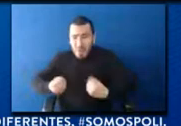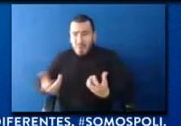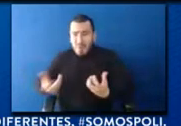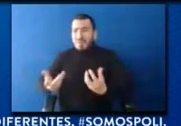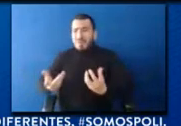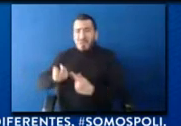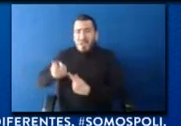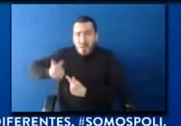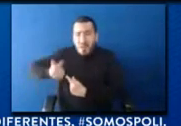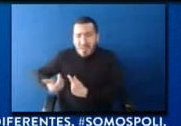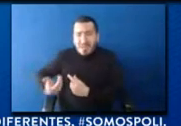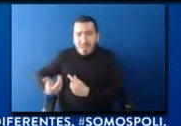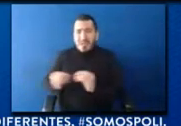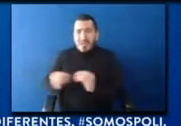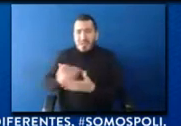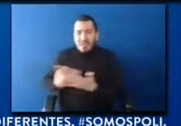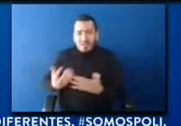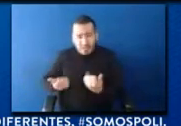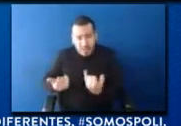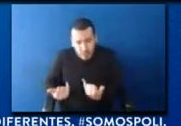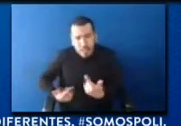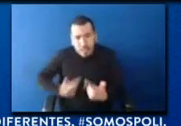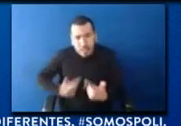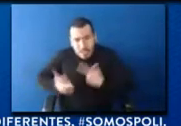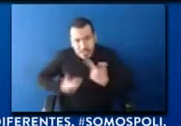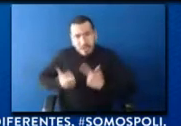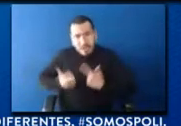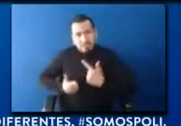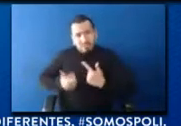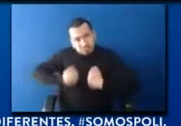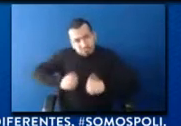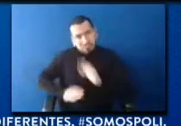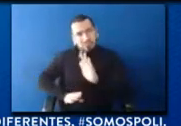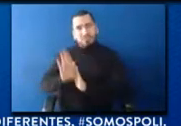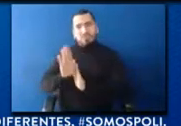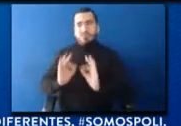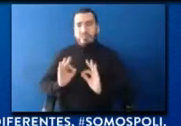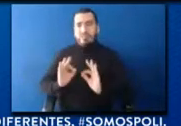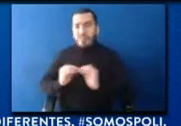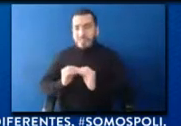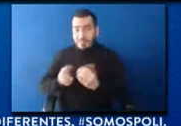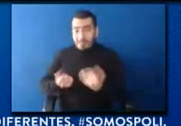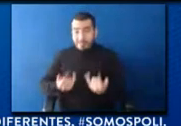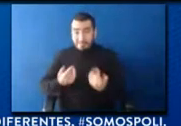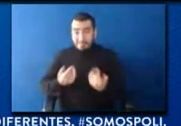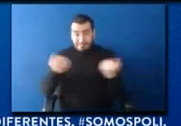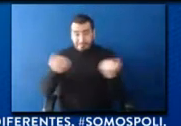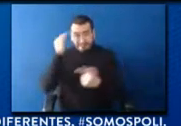ahora tratando de sacar la cabeza y salir adelante como efectivamente está sucediendo. Pero la pandemia